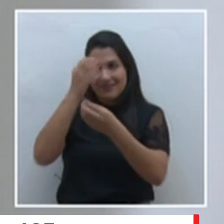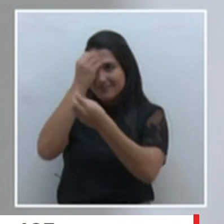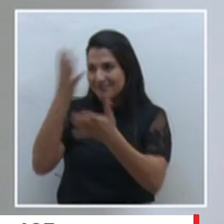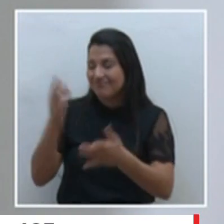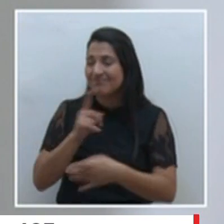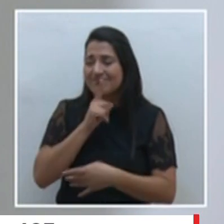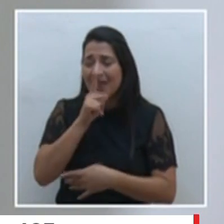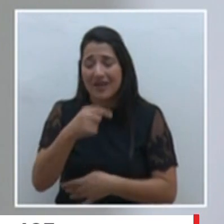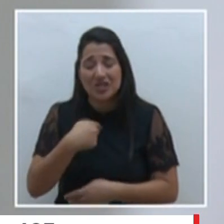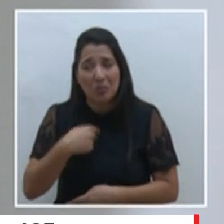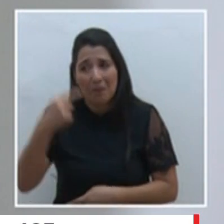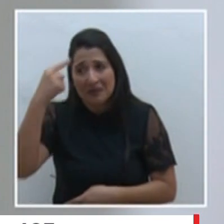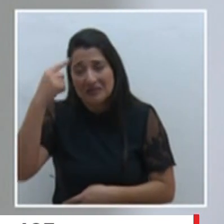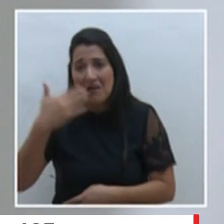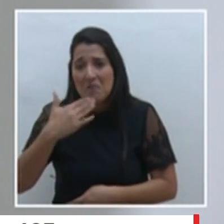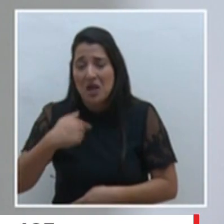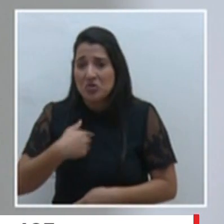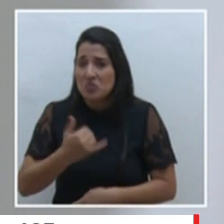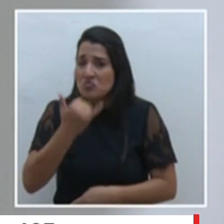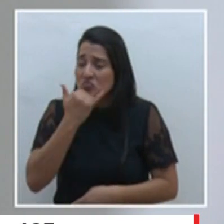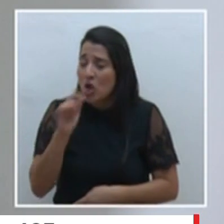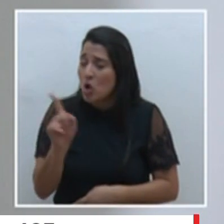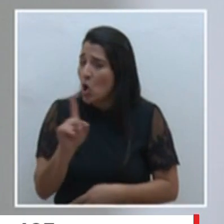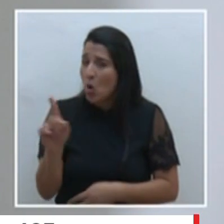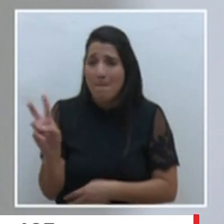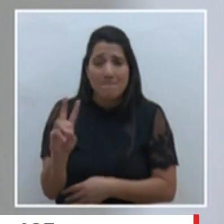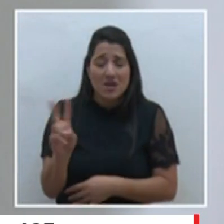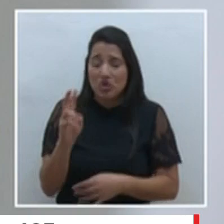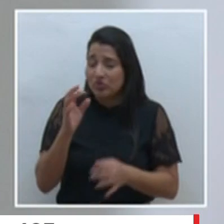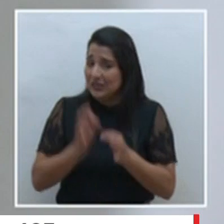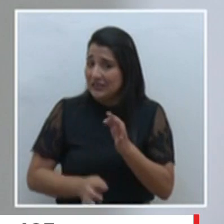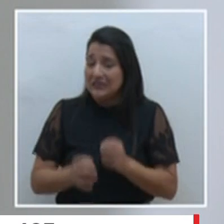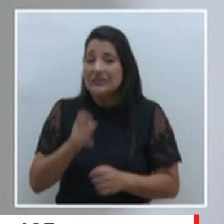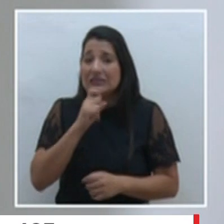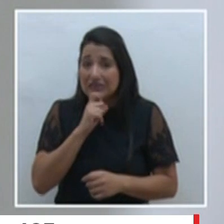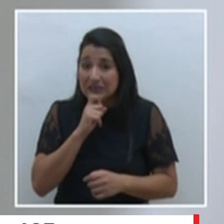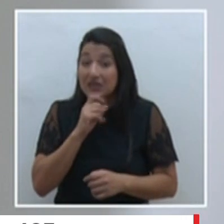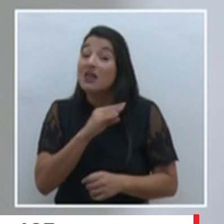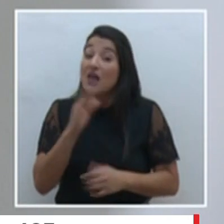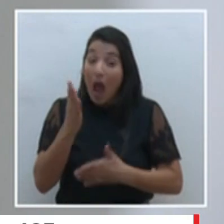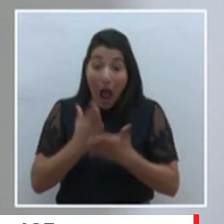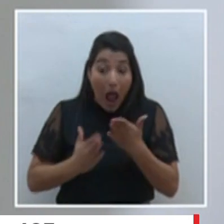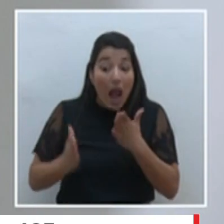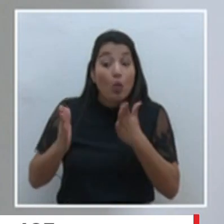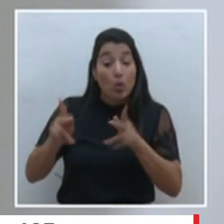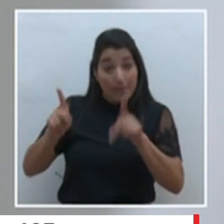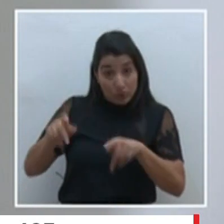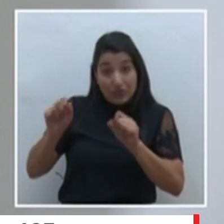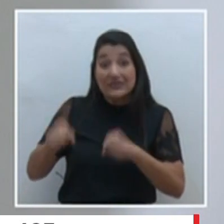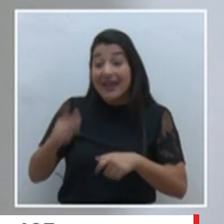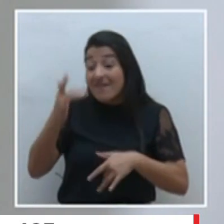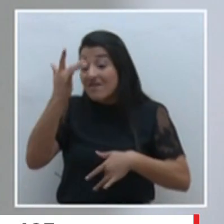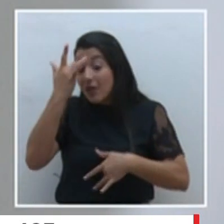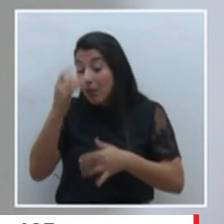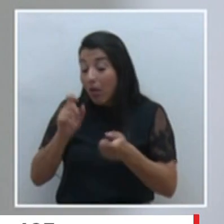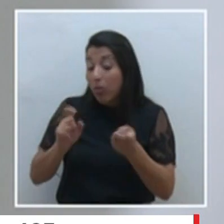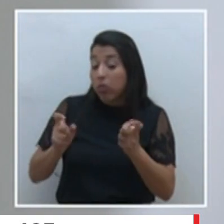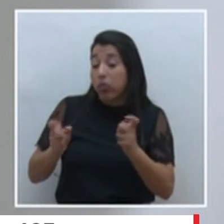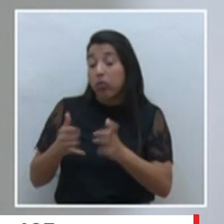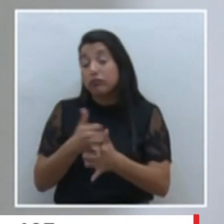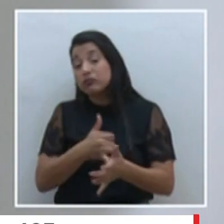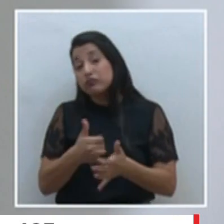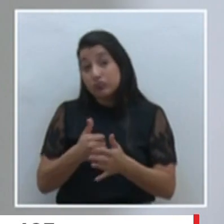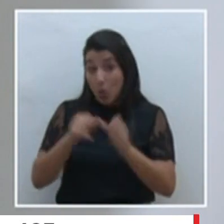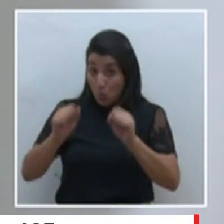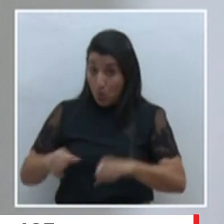un virus tan sencillo, ¿verdad? Y en algunas personas lamentablemente sí se va a complicar y va a llevar a la muerte en algunas de ellas. Y